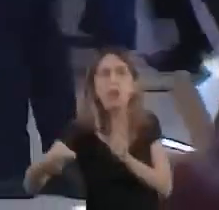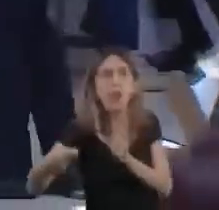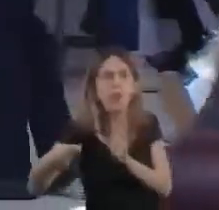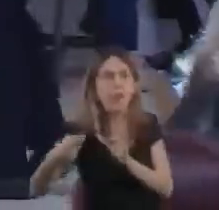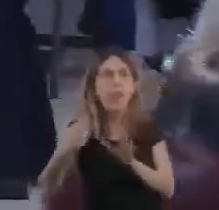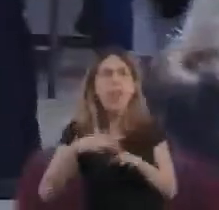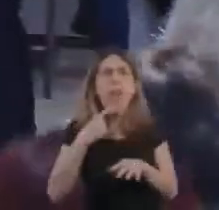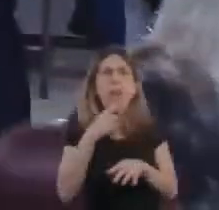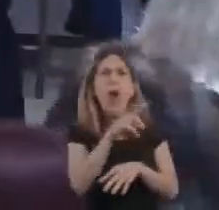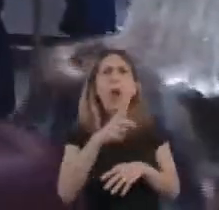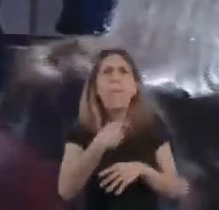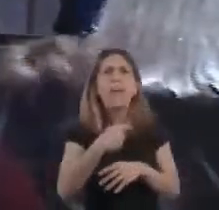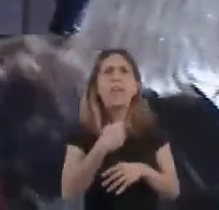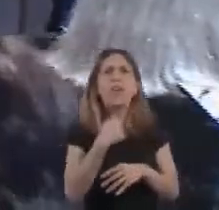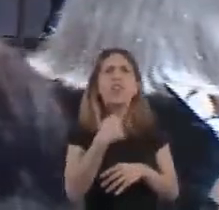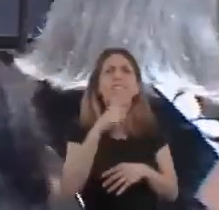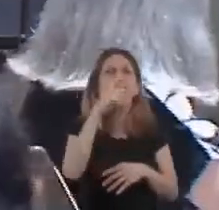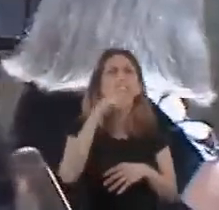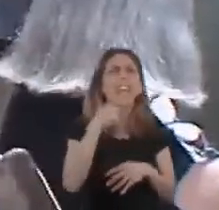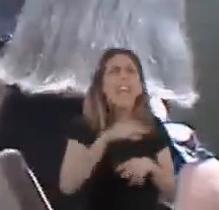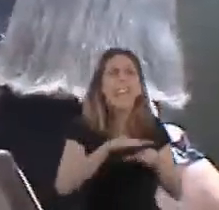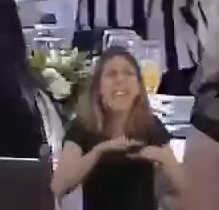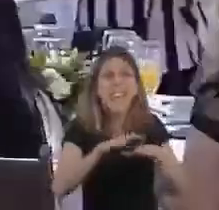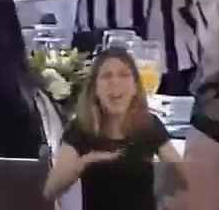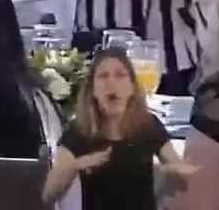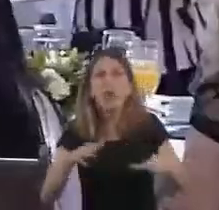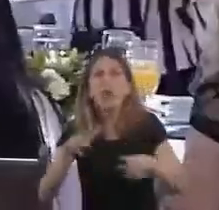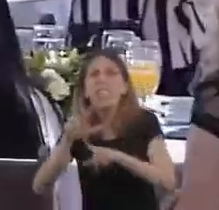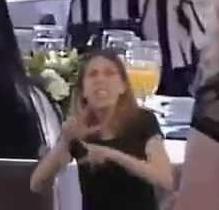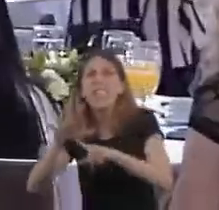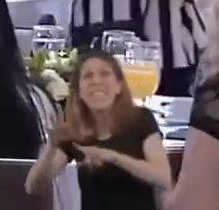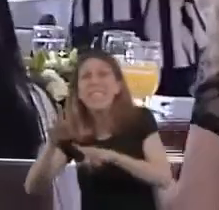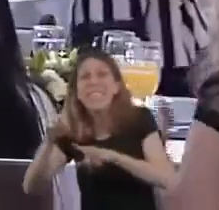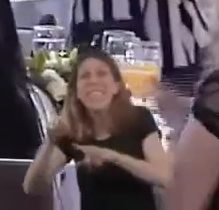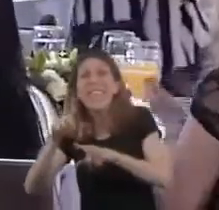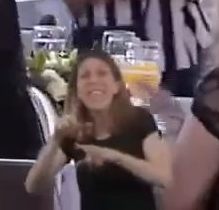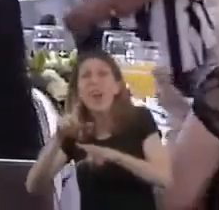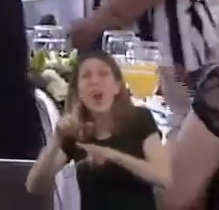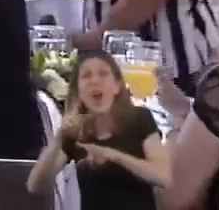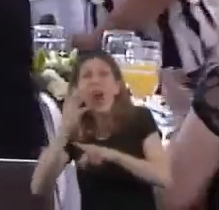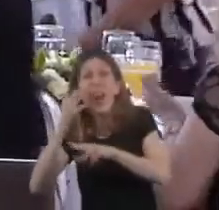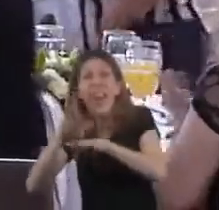hijos, porque tengo 12 hijos, 35 nietos y 6 bisnietos. Bueno.